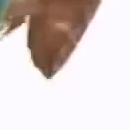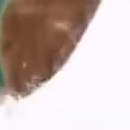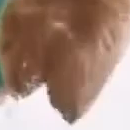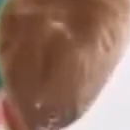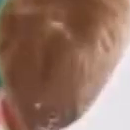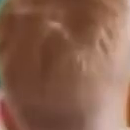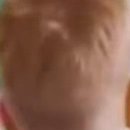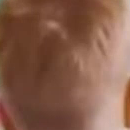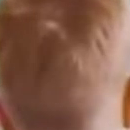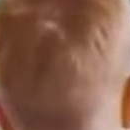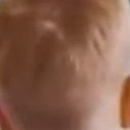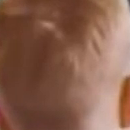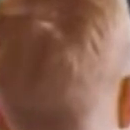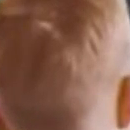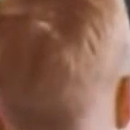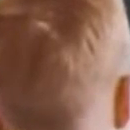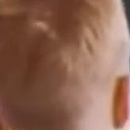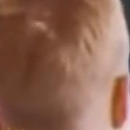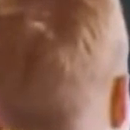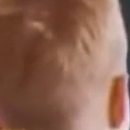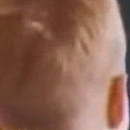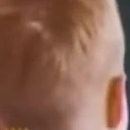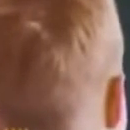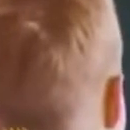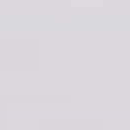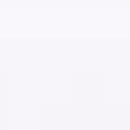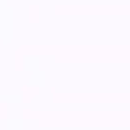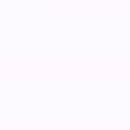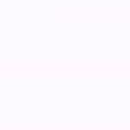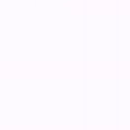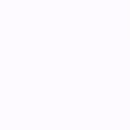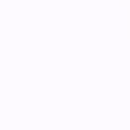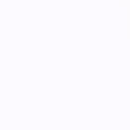A continuación, Matemática Primero Básico.